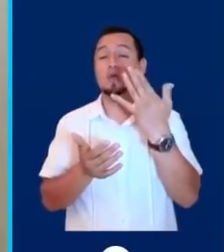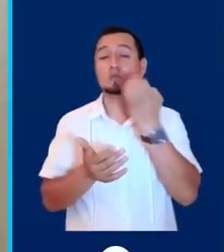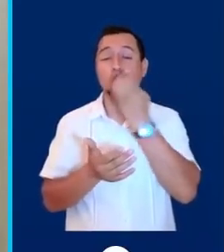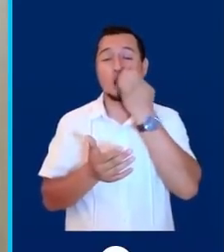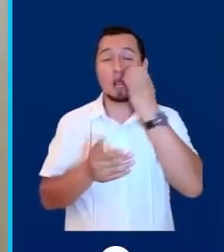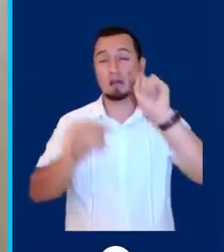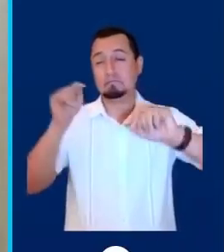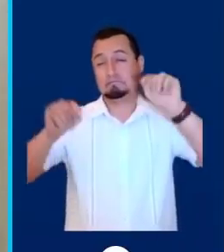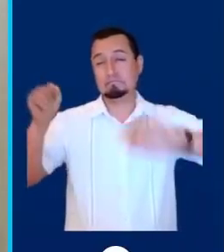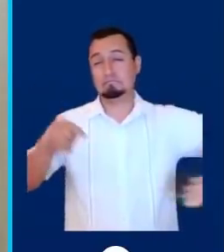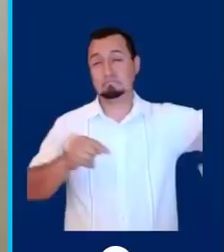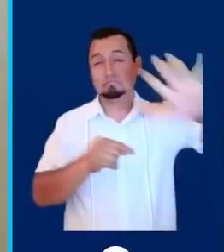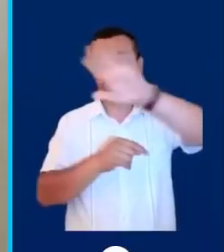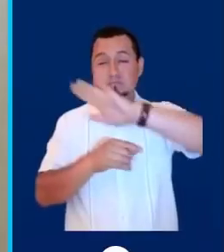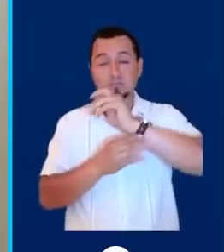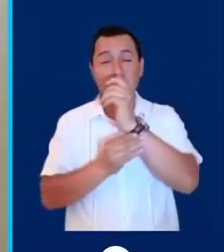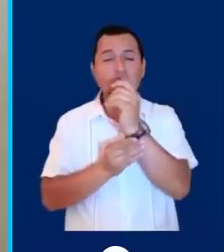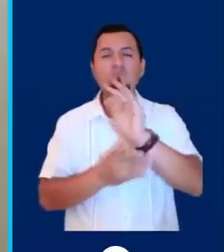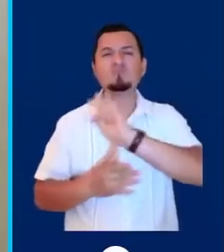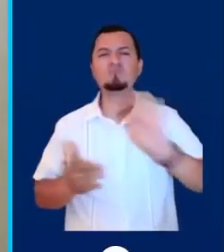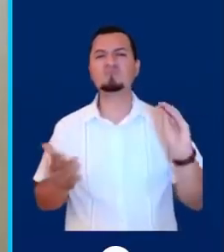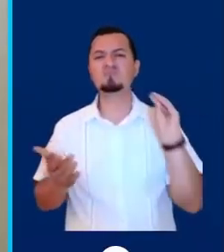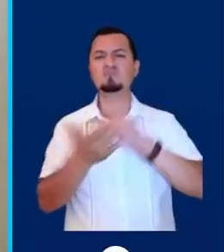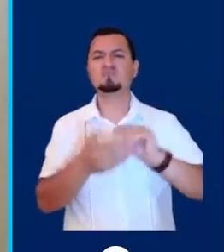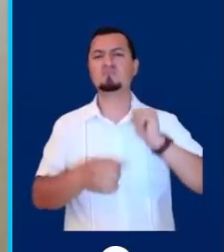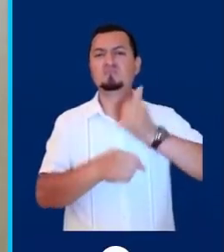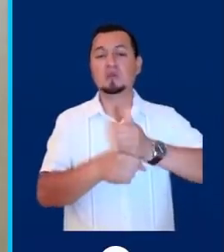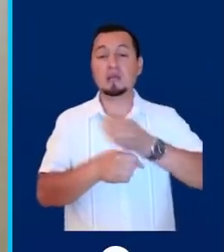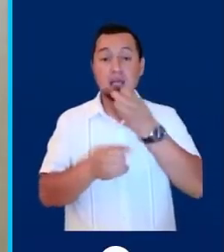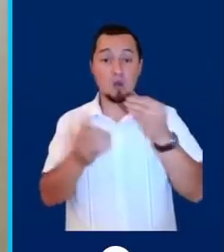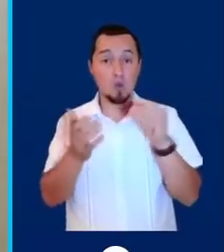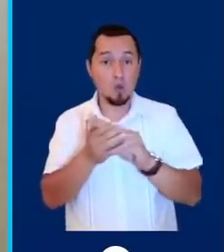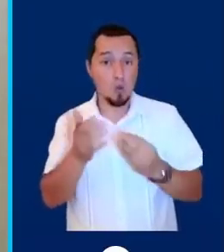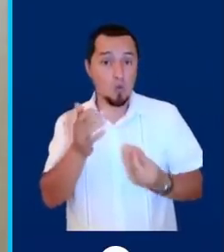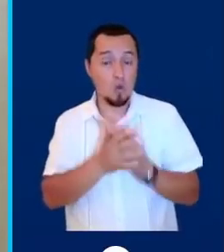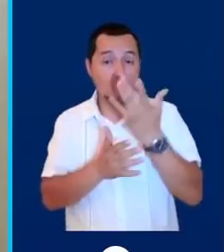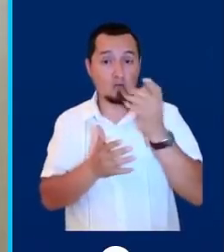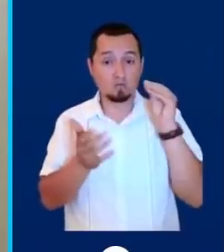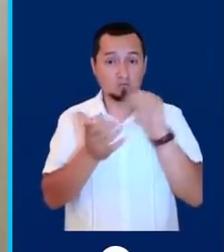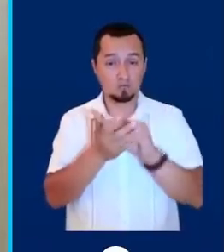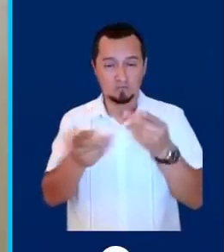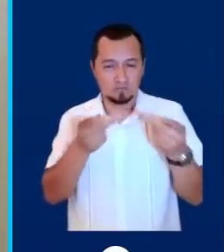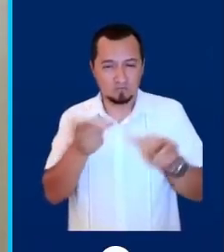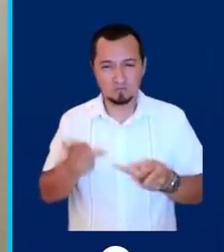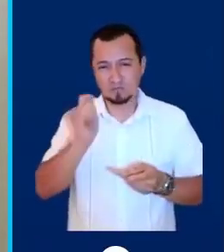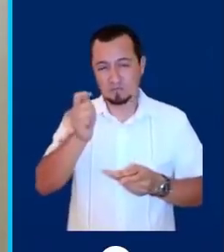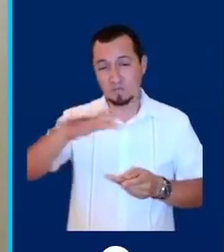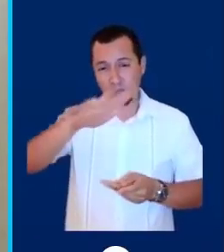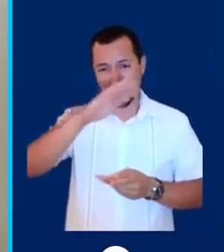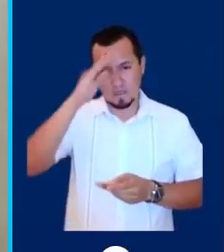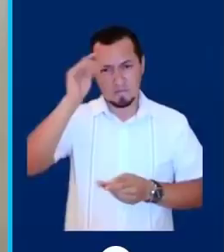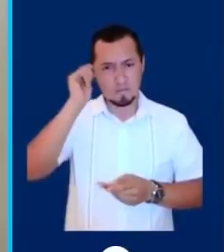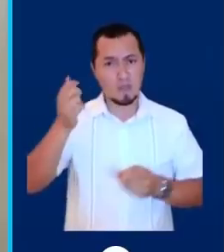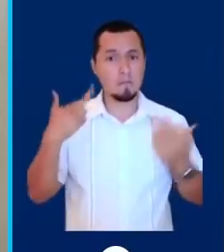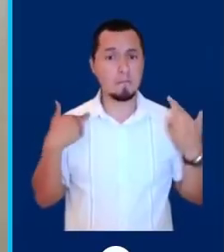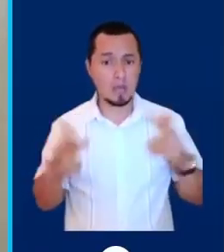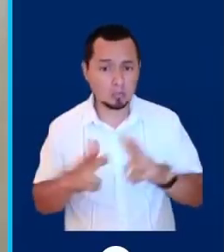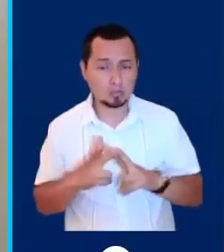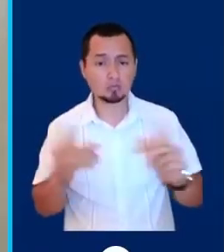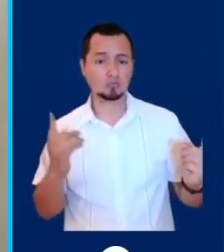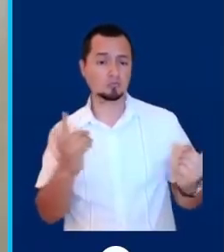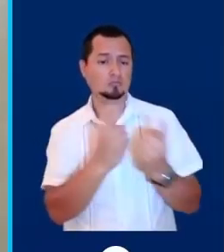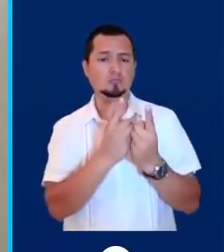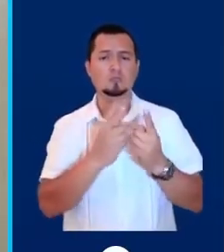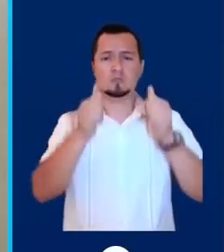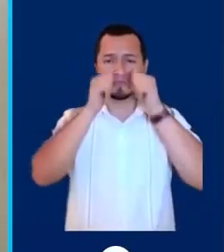escuelas de educación básica y media superior implementan este recurso. Recordemos, los grupos de seguimiento no son otra cosa más que el profesor, con